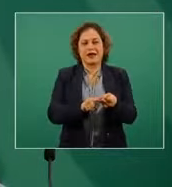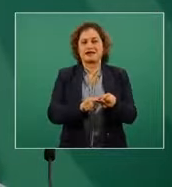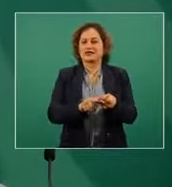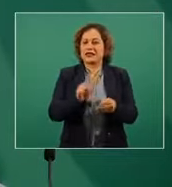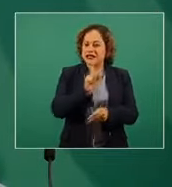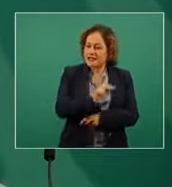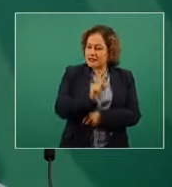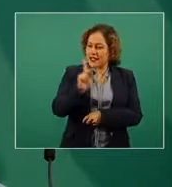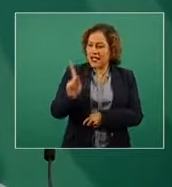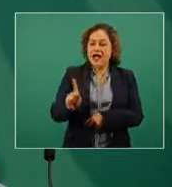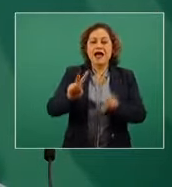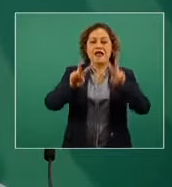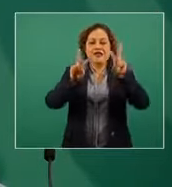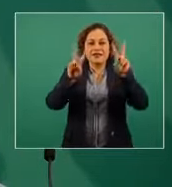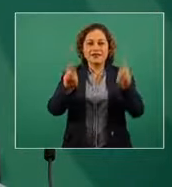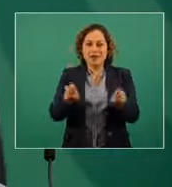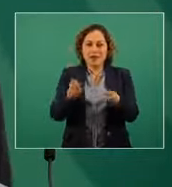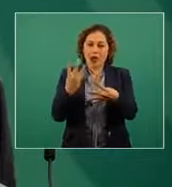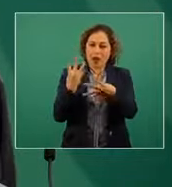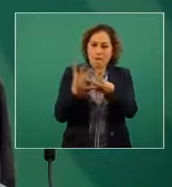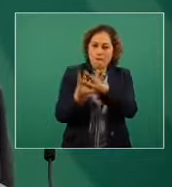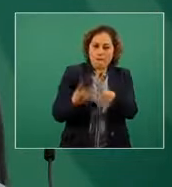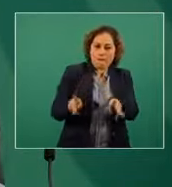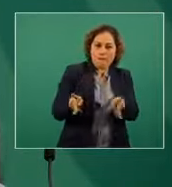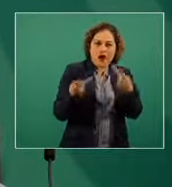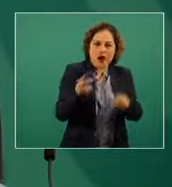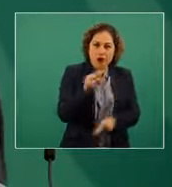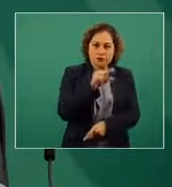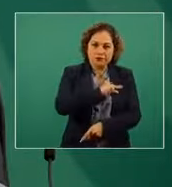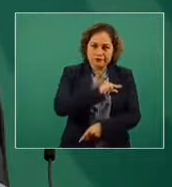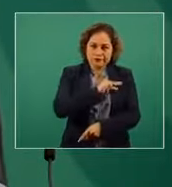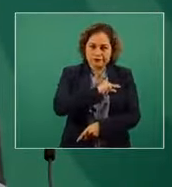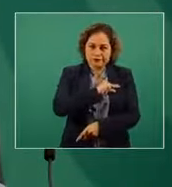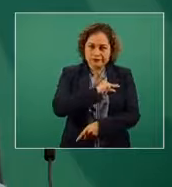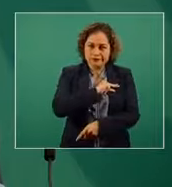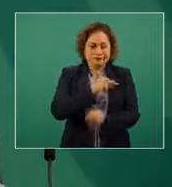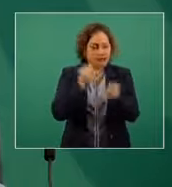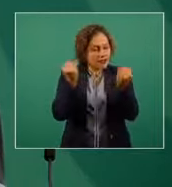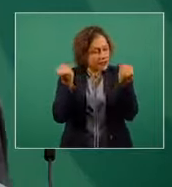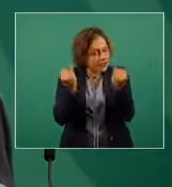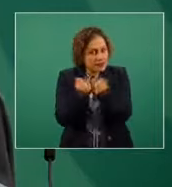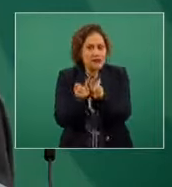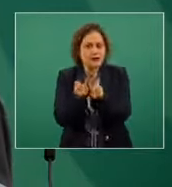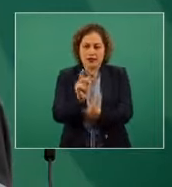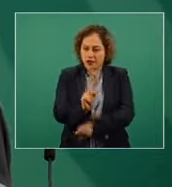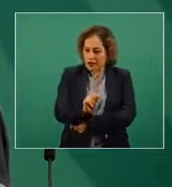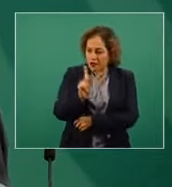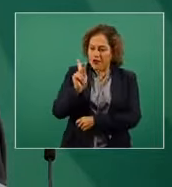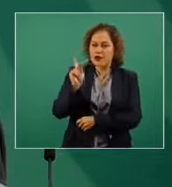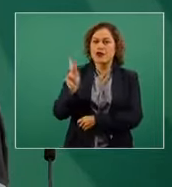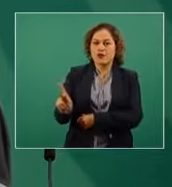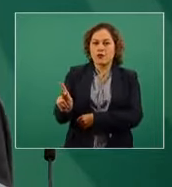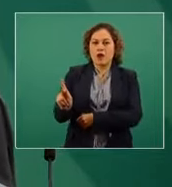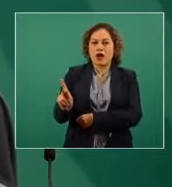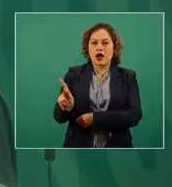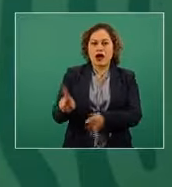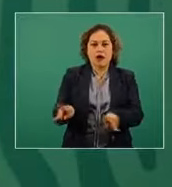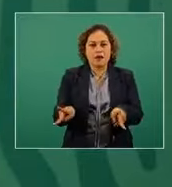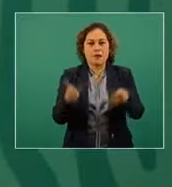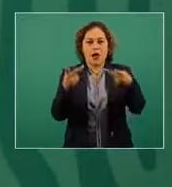reclusorios, lo mismo que la venta de las